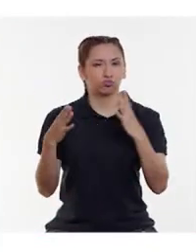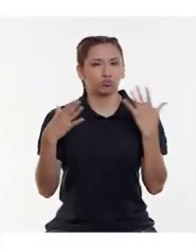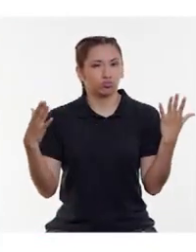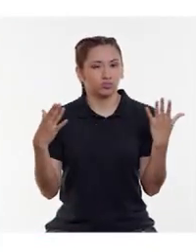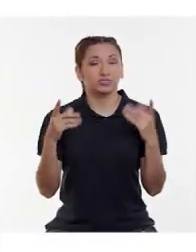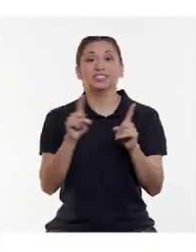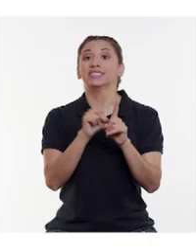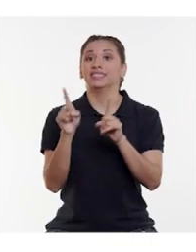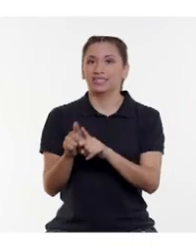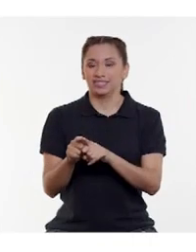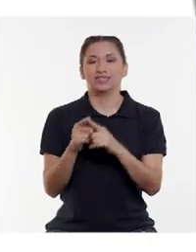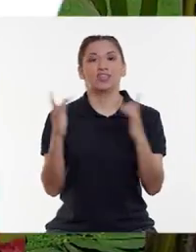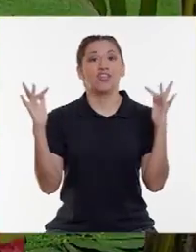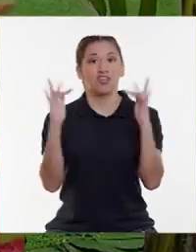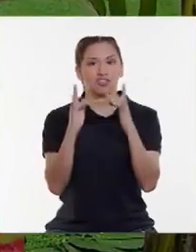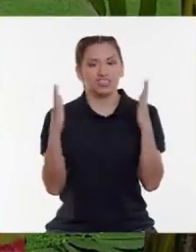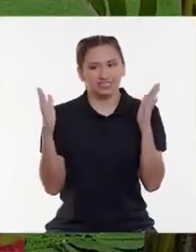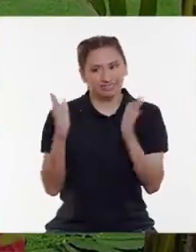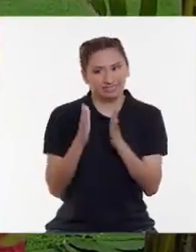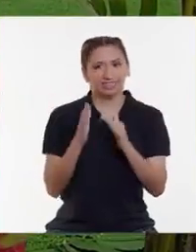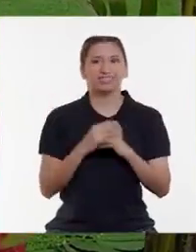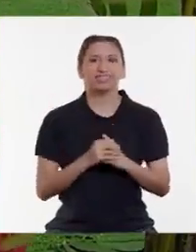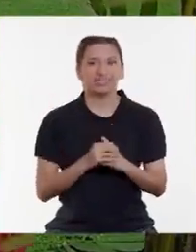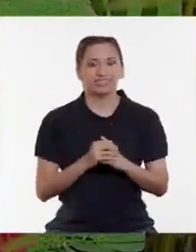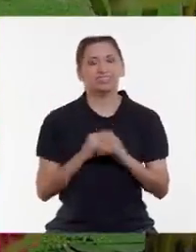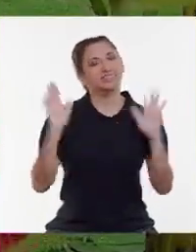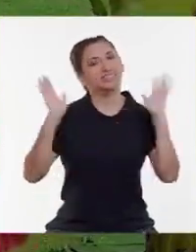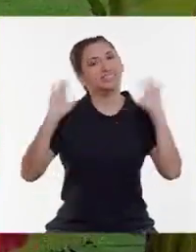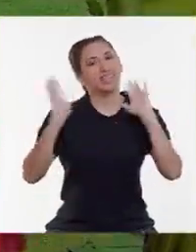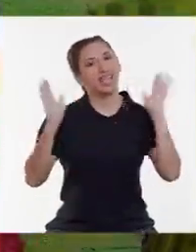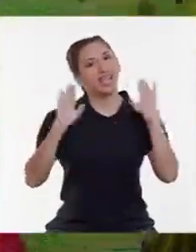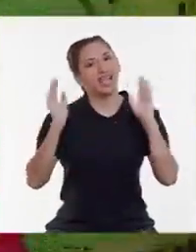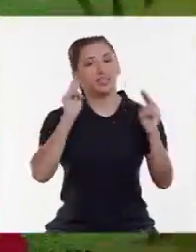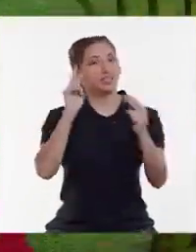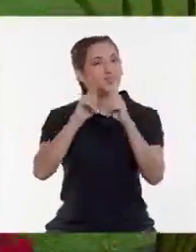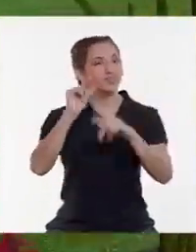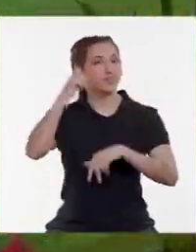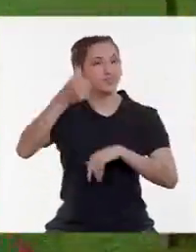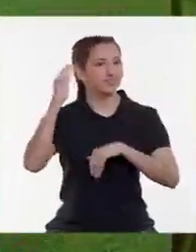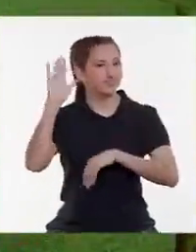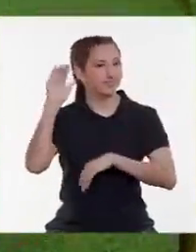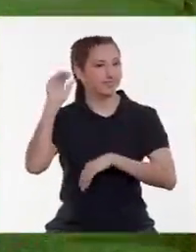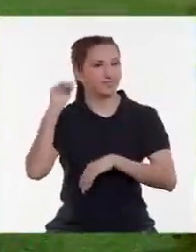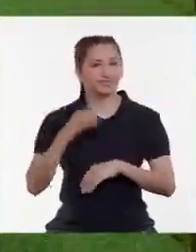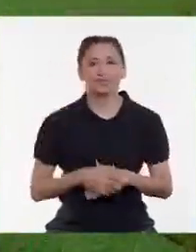cerrados, muy concurridos y... con contacto muy cercano. ¡Chao! ¡Nos vemos!